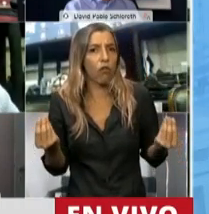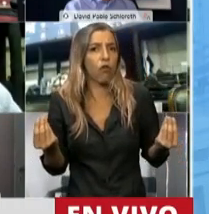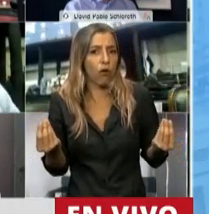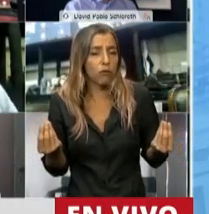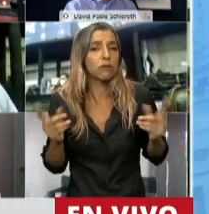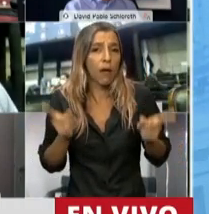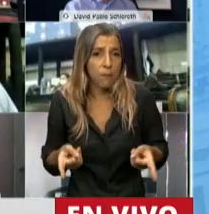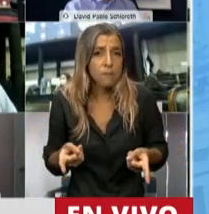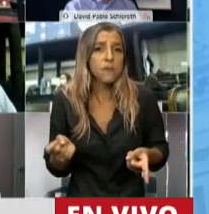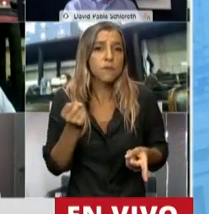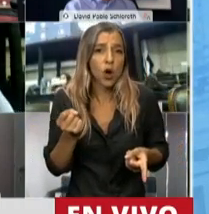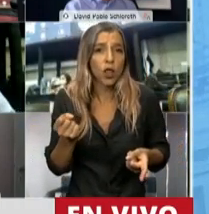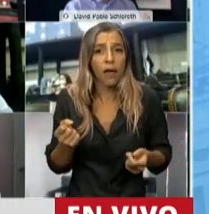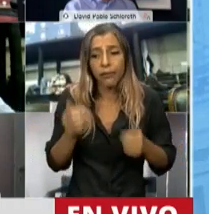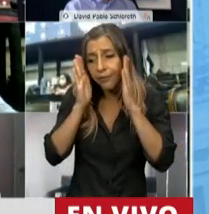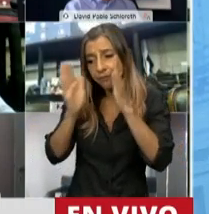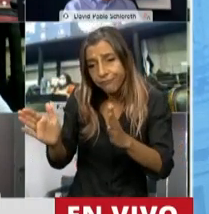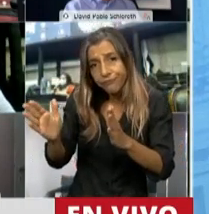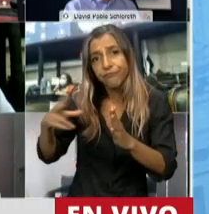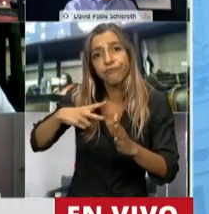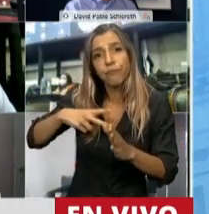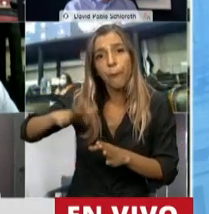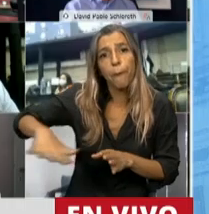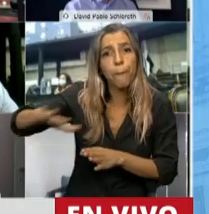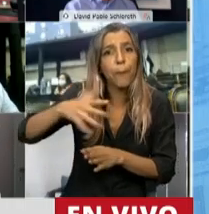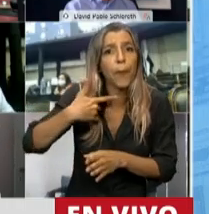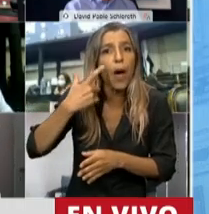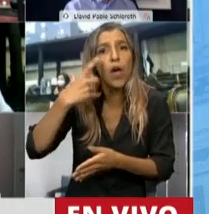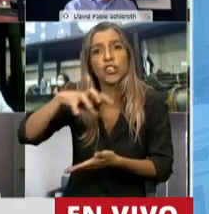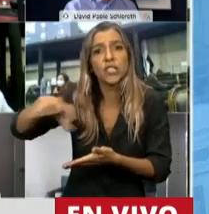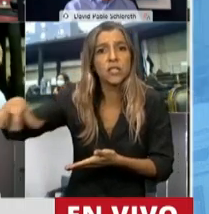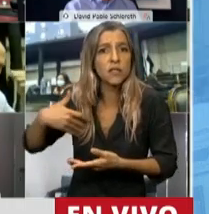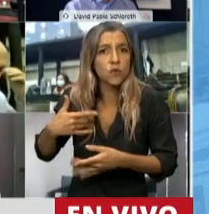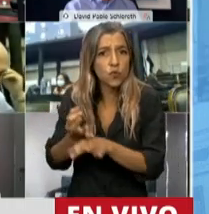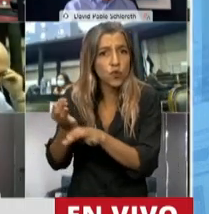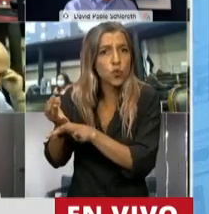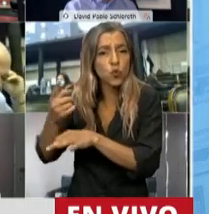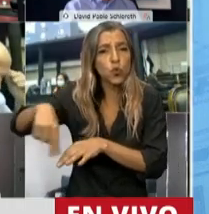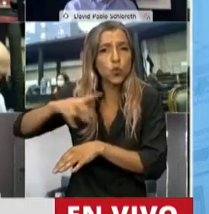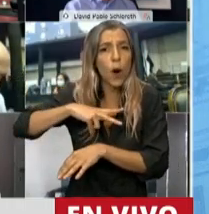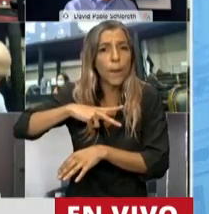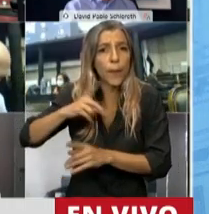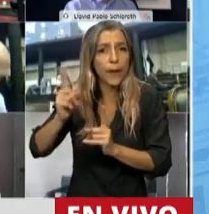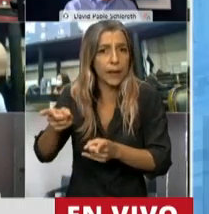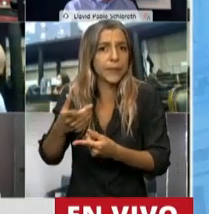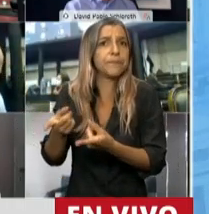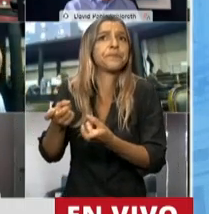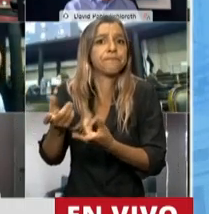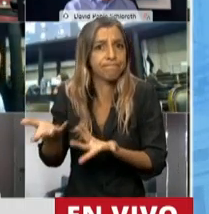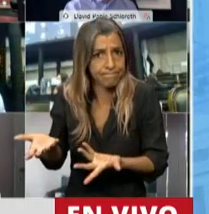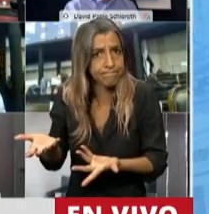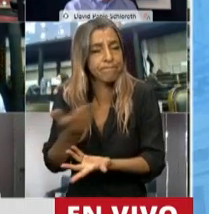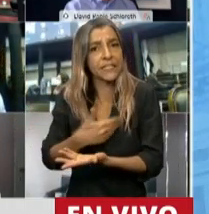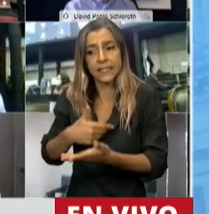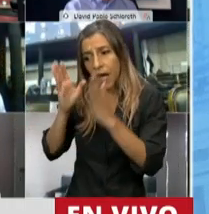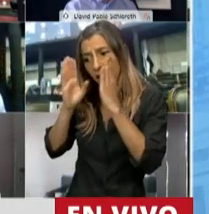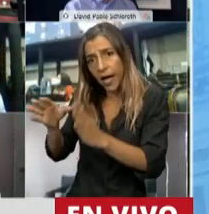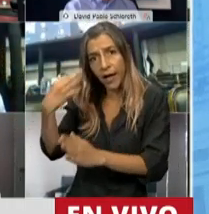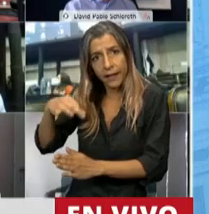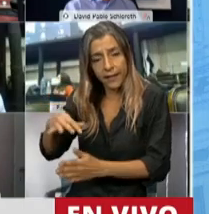invertir el fruto de su trabajo en el sistema privado de educación sin ninguna dudas la reducción